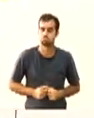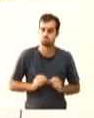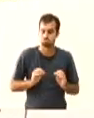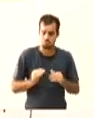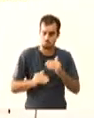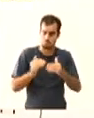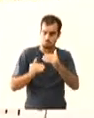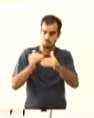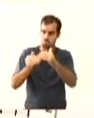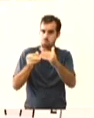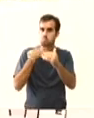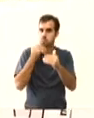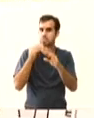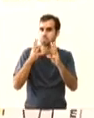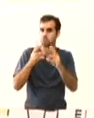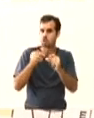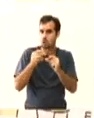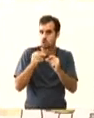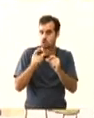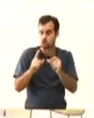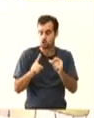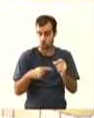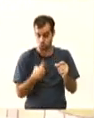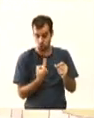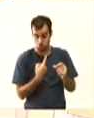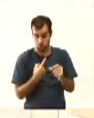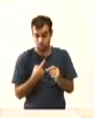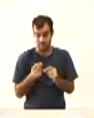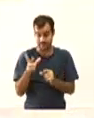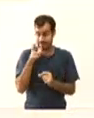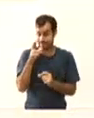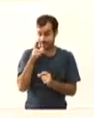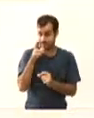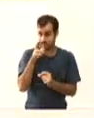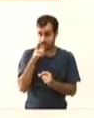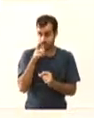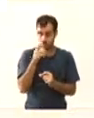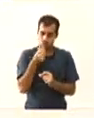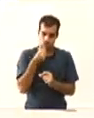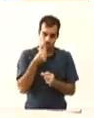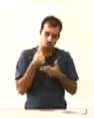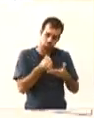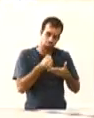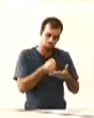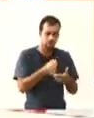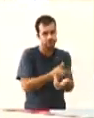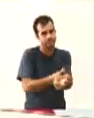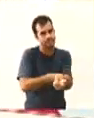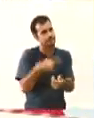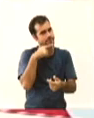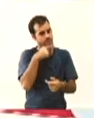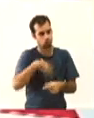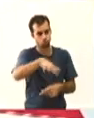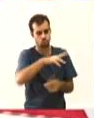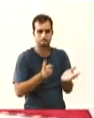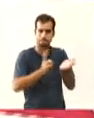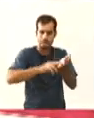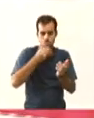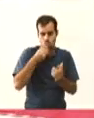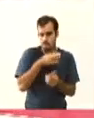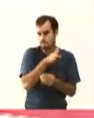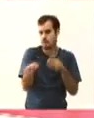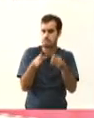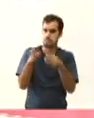resultado de cómo podemos vincular nuestra organización con las donaciones voluntarias de sangre en el apoyo que realmente necesita